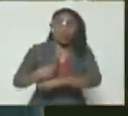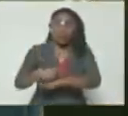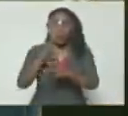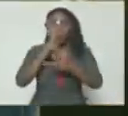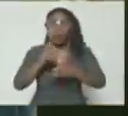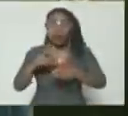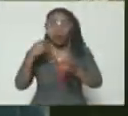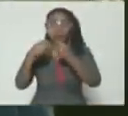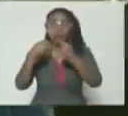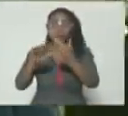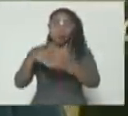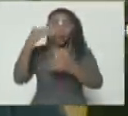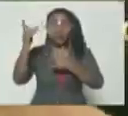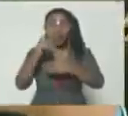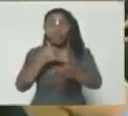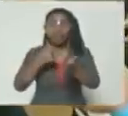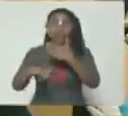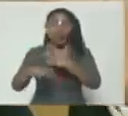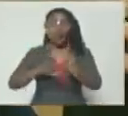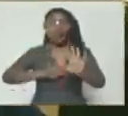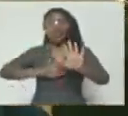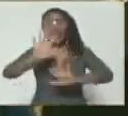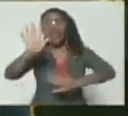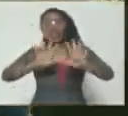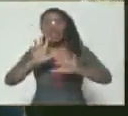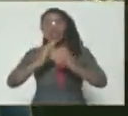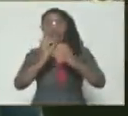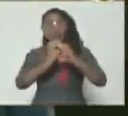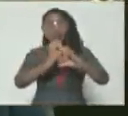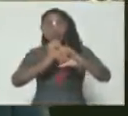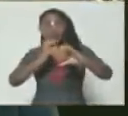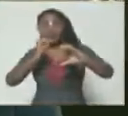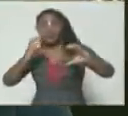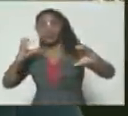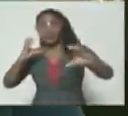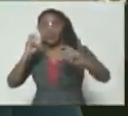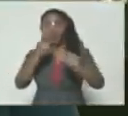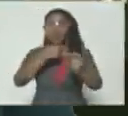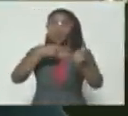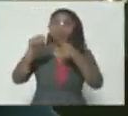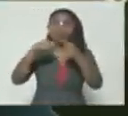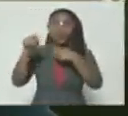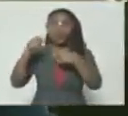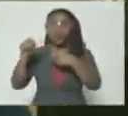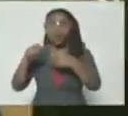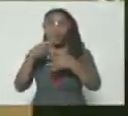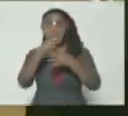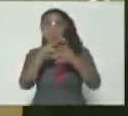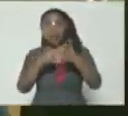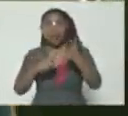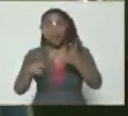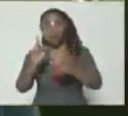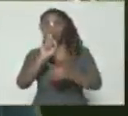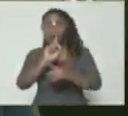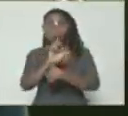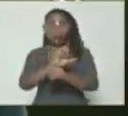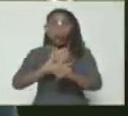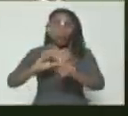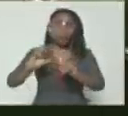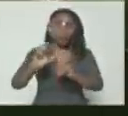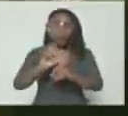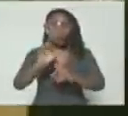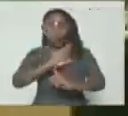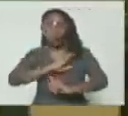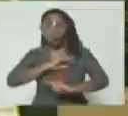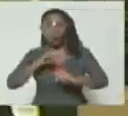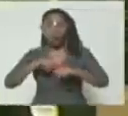Comercio Exterior han salido hasta 15 contenedores exportados en materias no tradicionales de